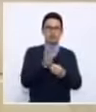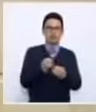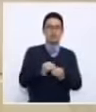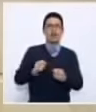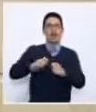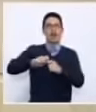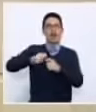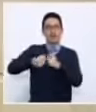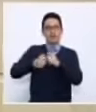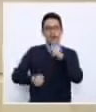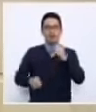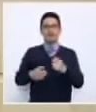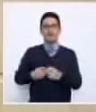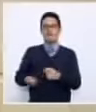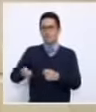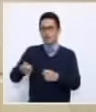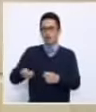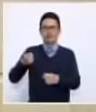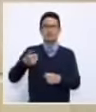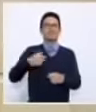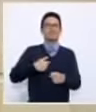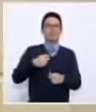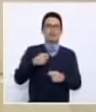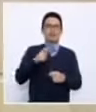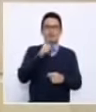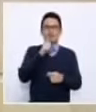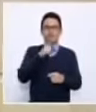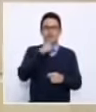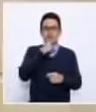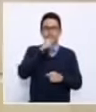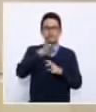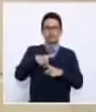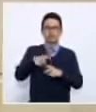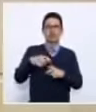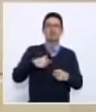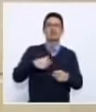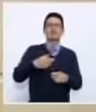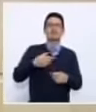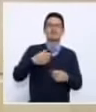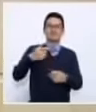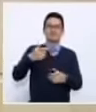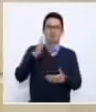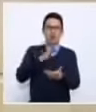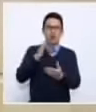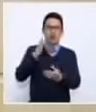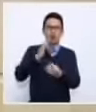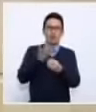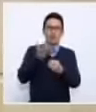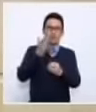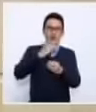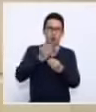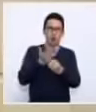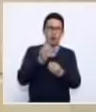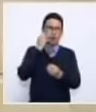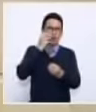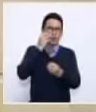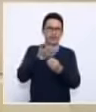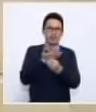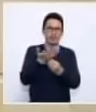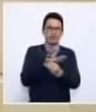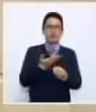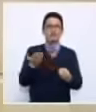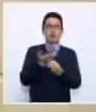arvejeros, frijoleros, fruticultores, tomateros, lecheros, porque esa es nuestra economía. Nosotros no solo nos dedicamos a un